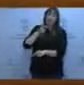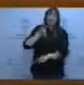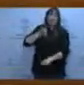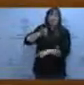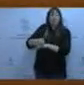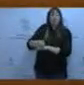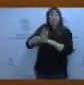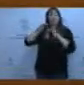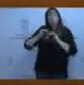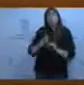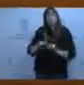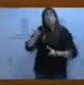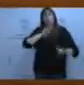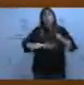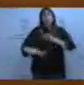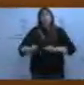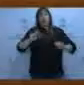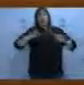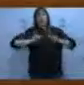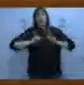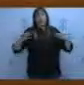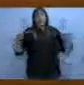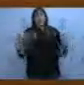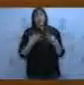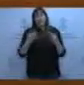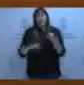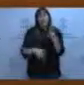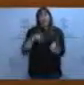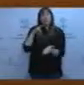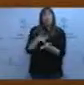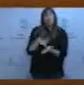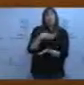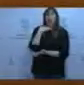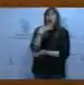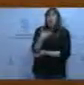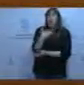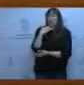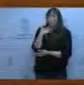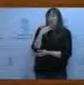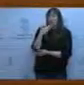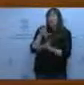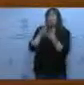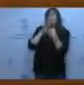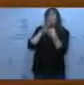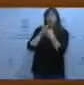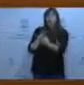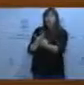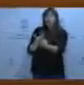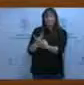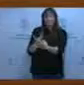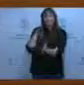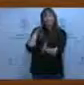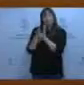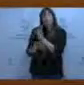El problema que se me plantea es que en ocasiones, para colocar algo conforme a los puntos cardinales, no tengo